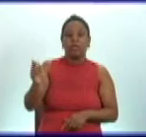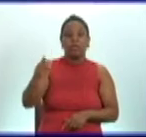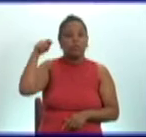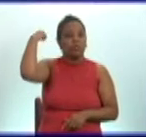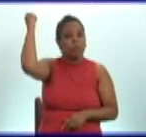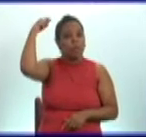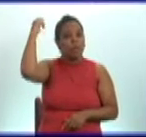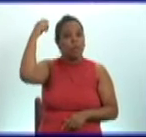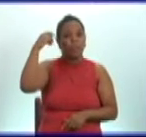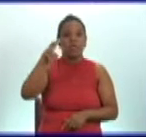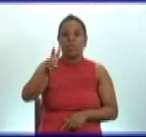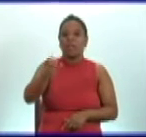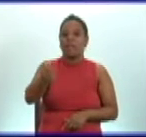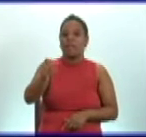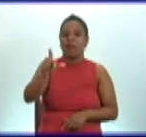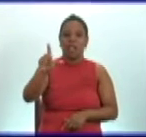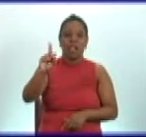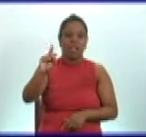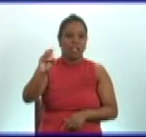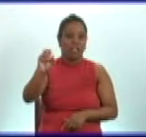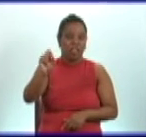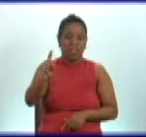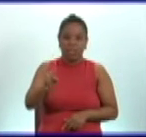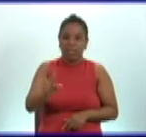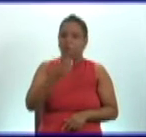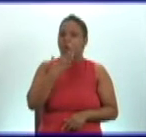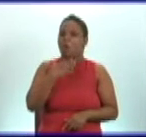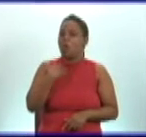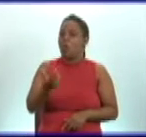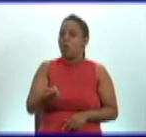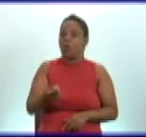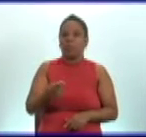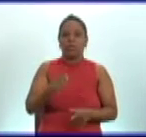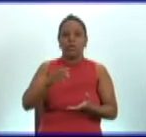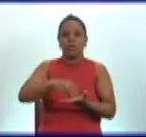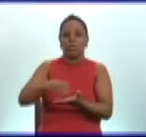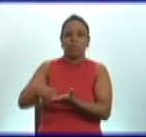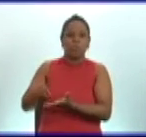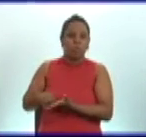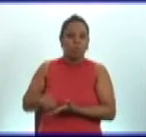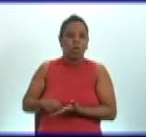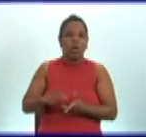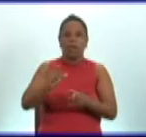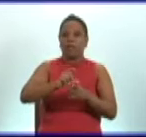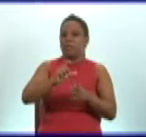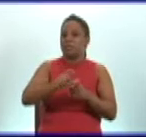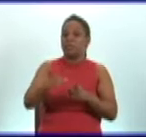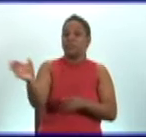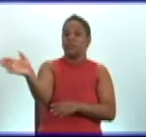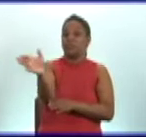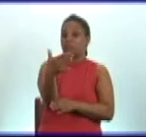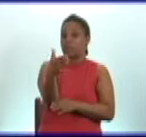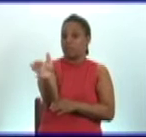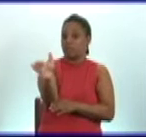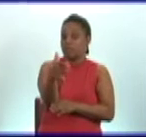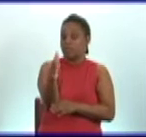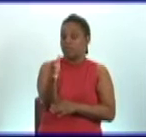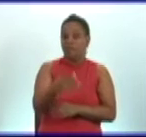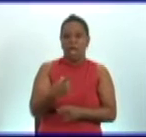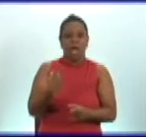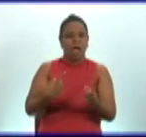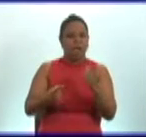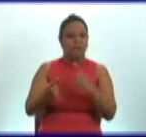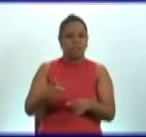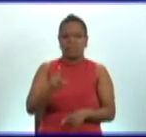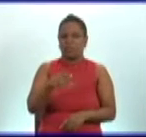ejemplificado este ejemplo y cómo en algunas zonas campesinas donde precisamente, muchachos, ondeaba esa bandera blanca, pues no tenían en cuenta esa bandera blanca y también